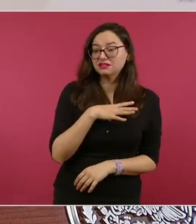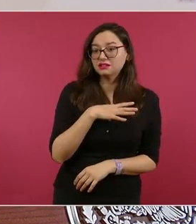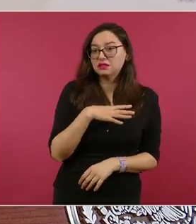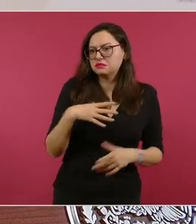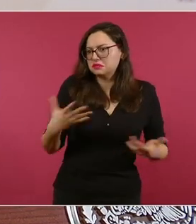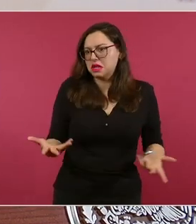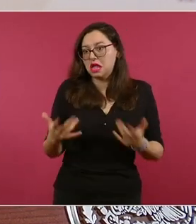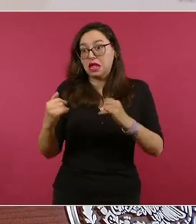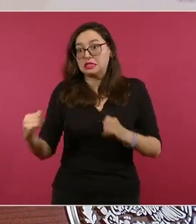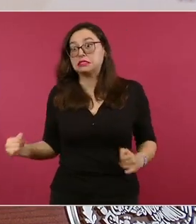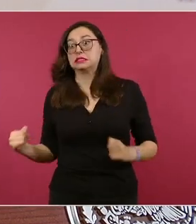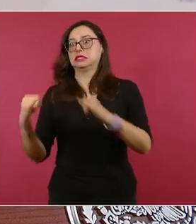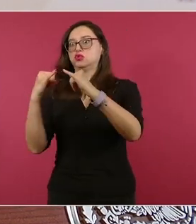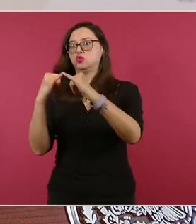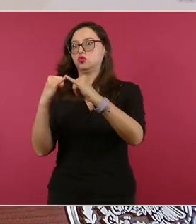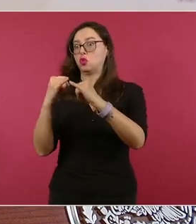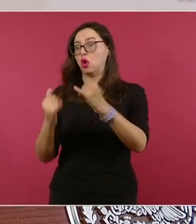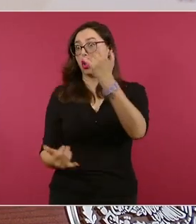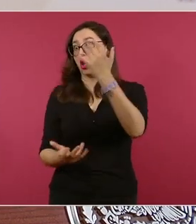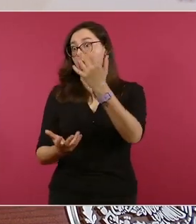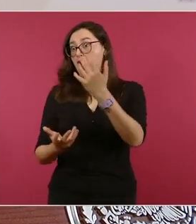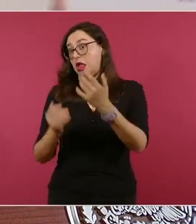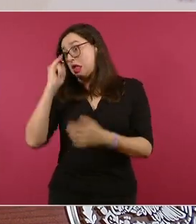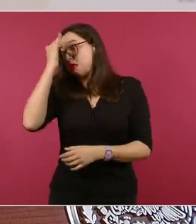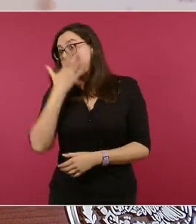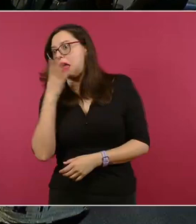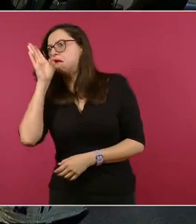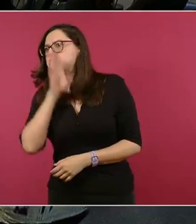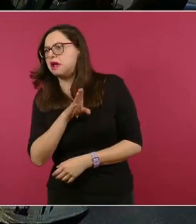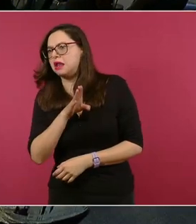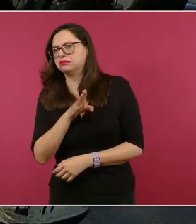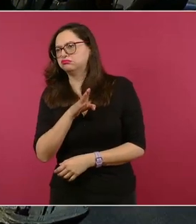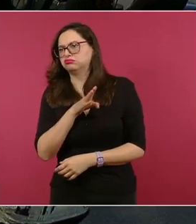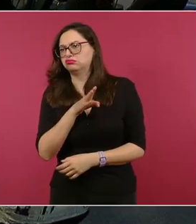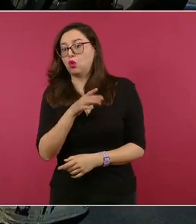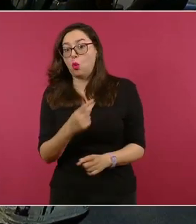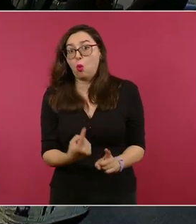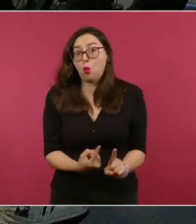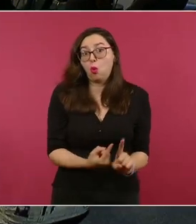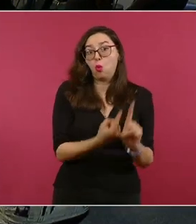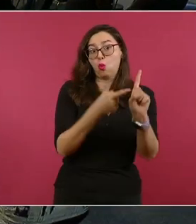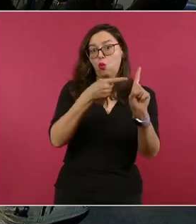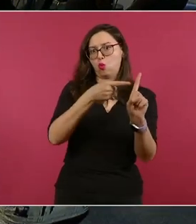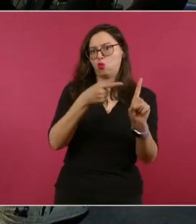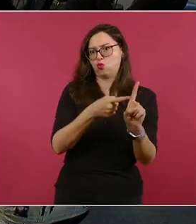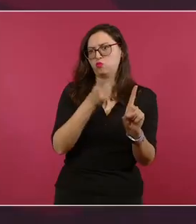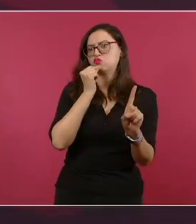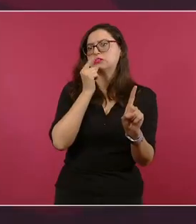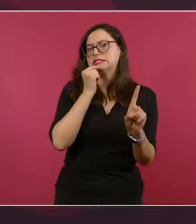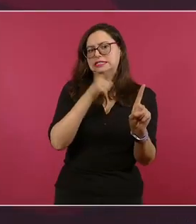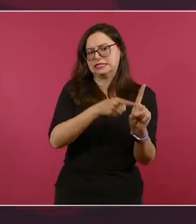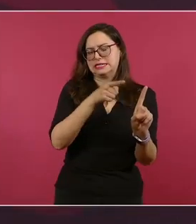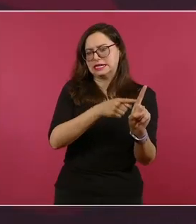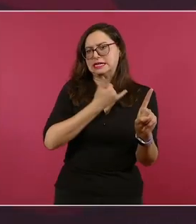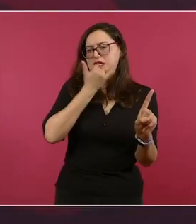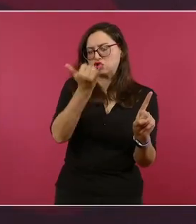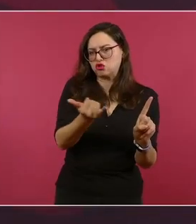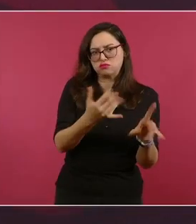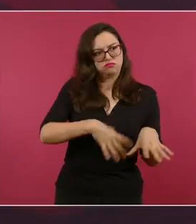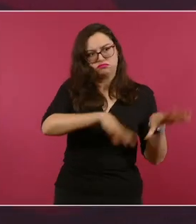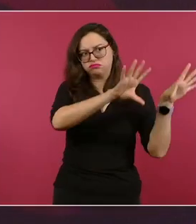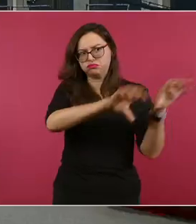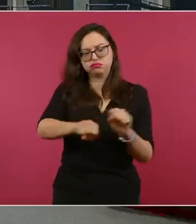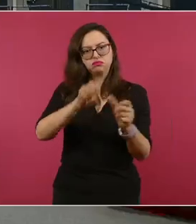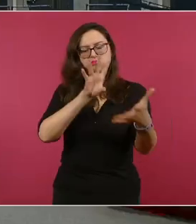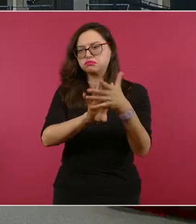irresponsable, ilegal, por un acto arbitrario de un servidor público.